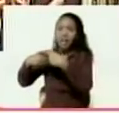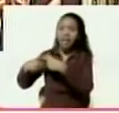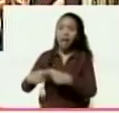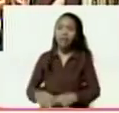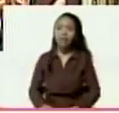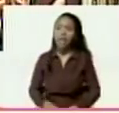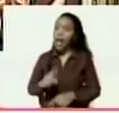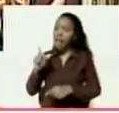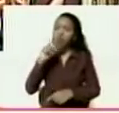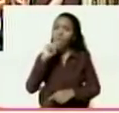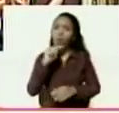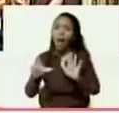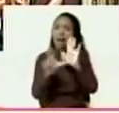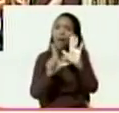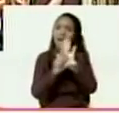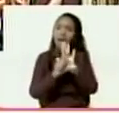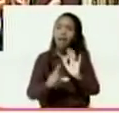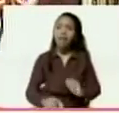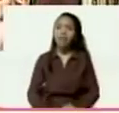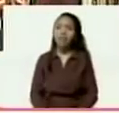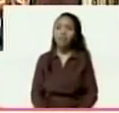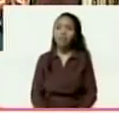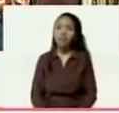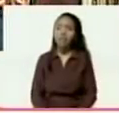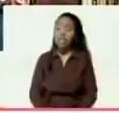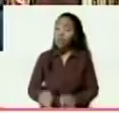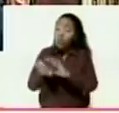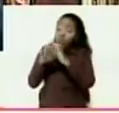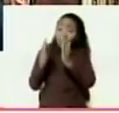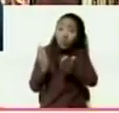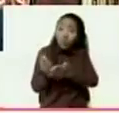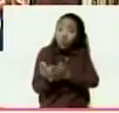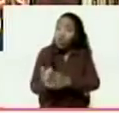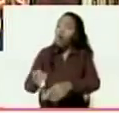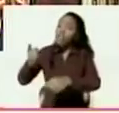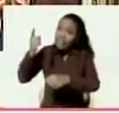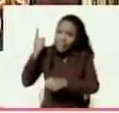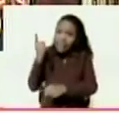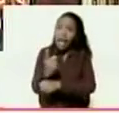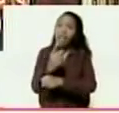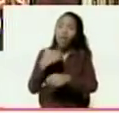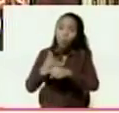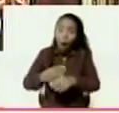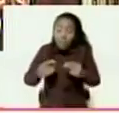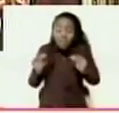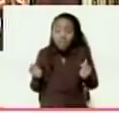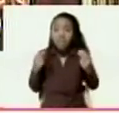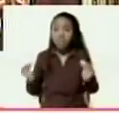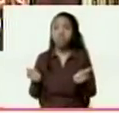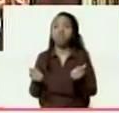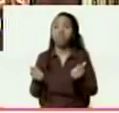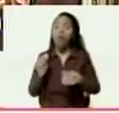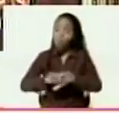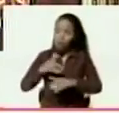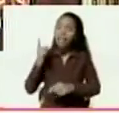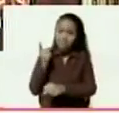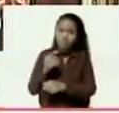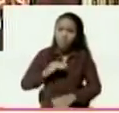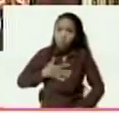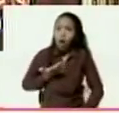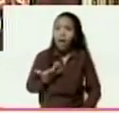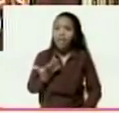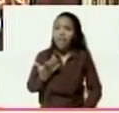Es ilegal. Y el mundo tiene que reaccionar, porque puede haber diferencias